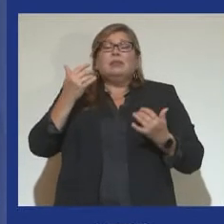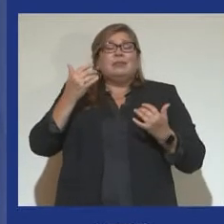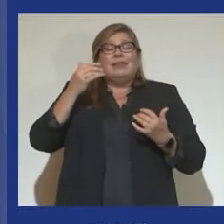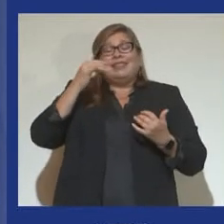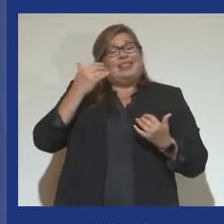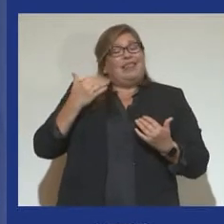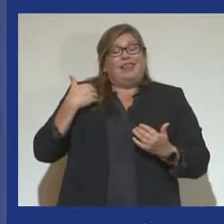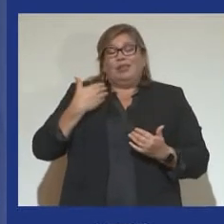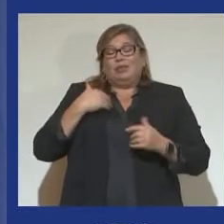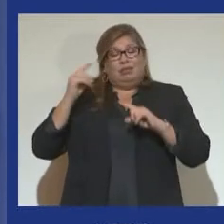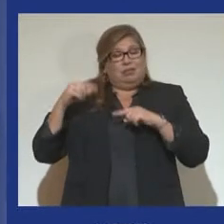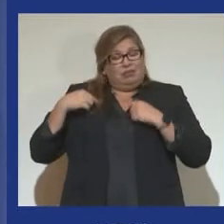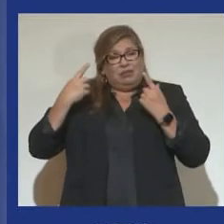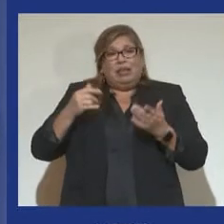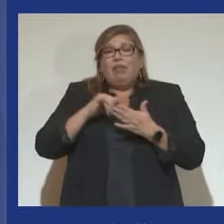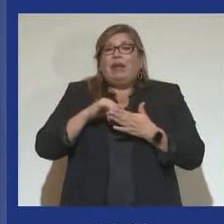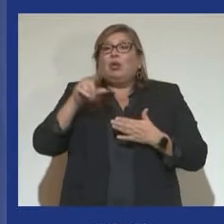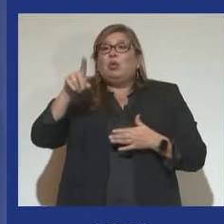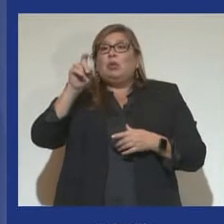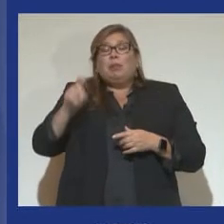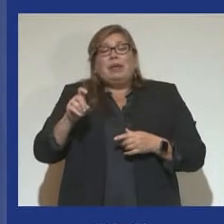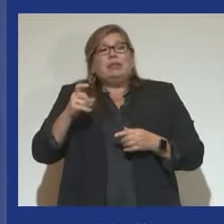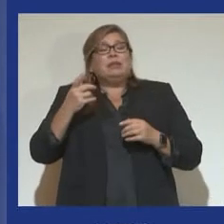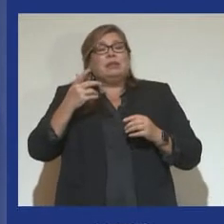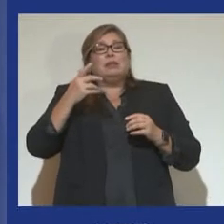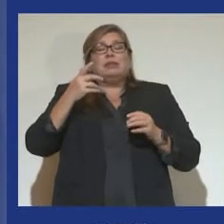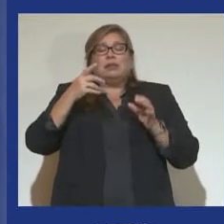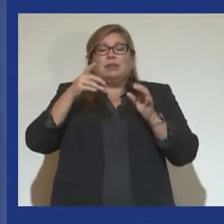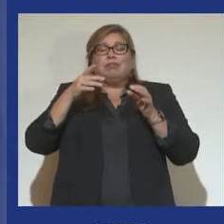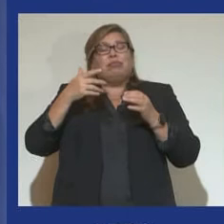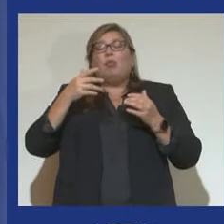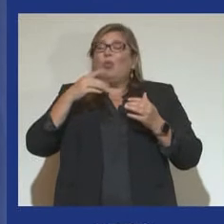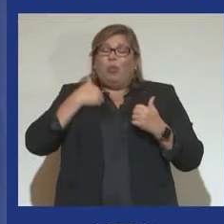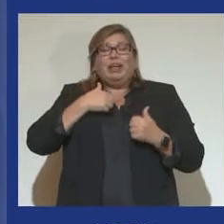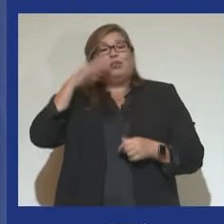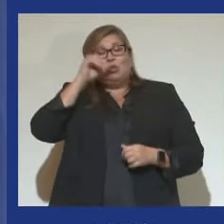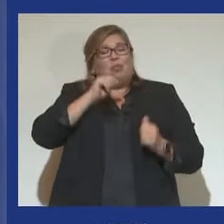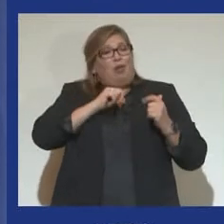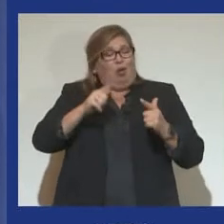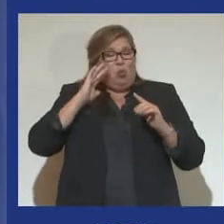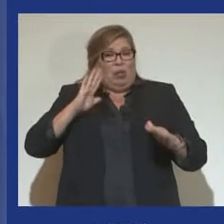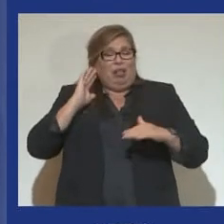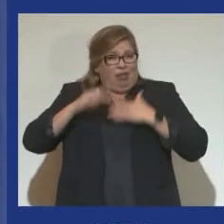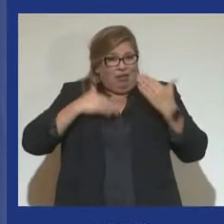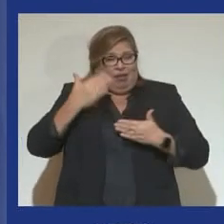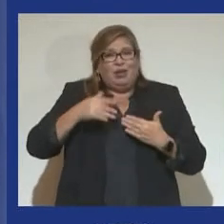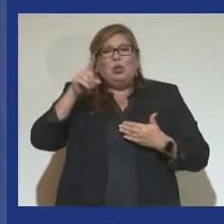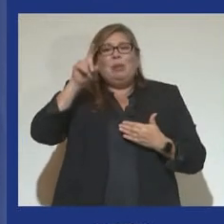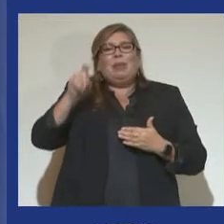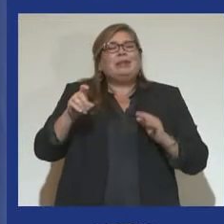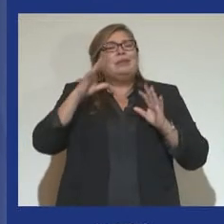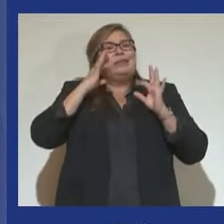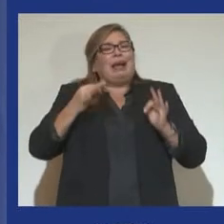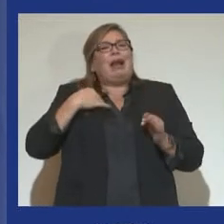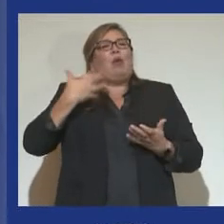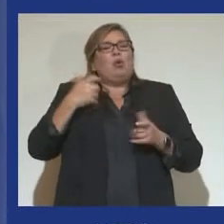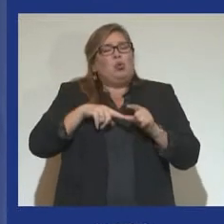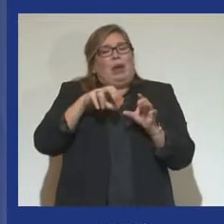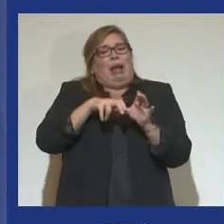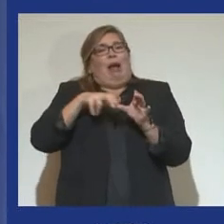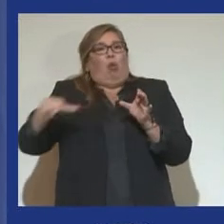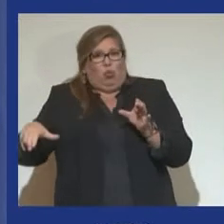hay que la la la posibilidades estar por fuera